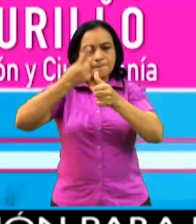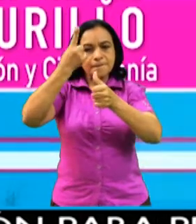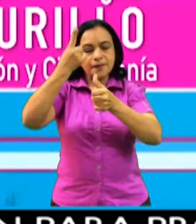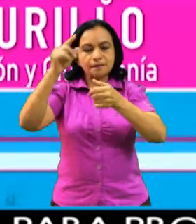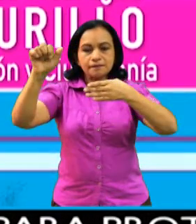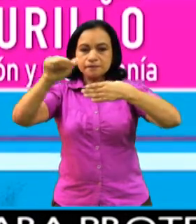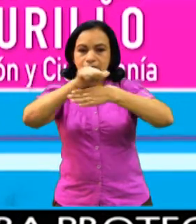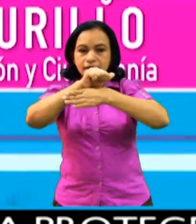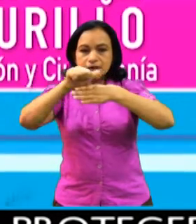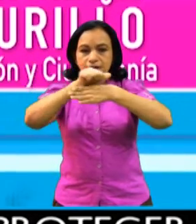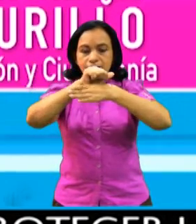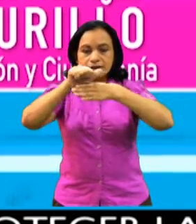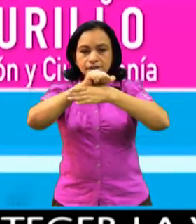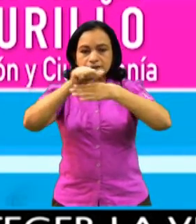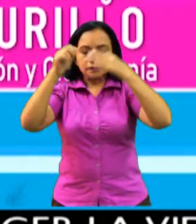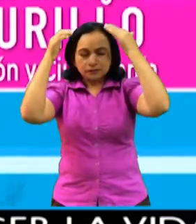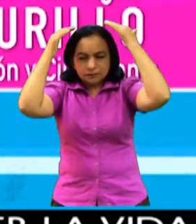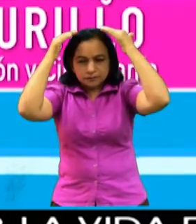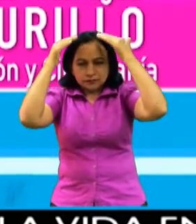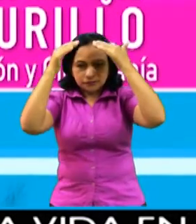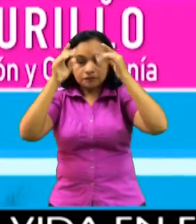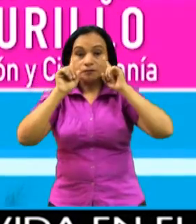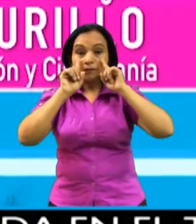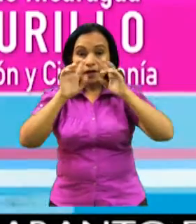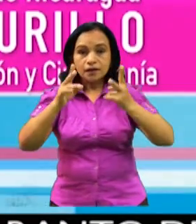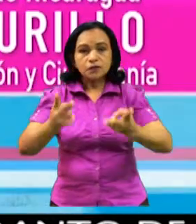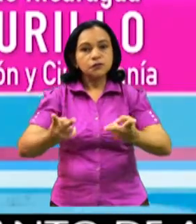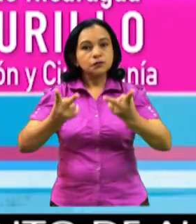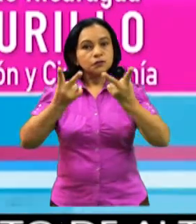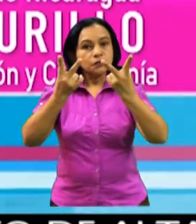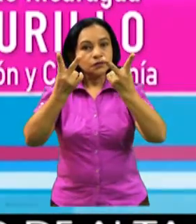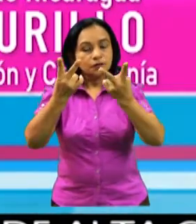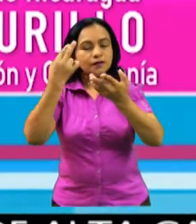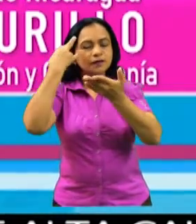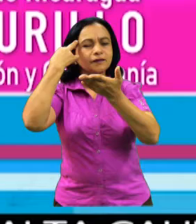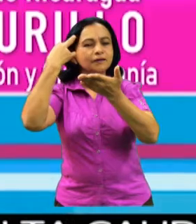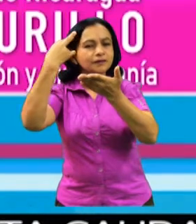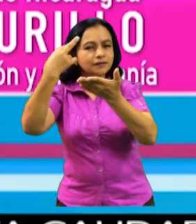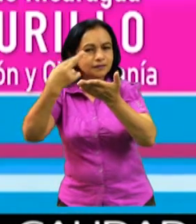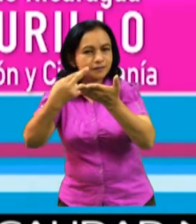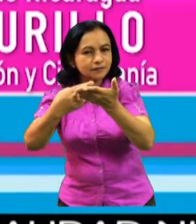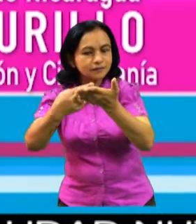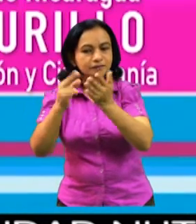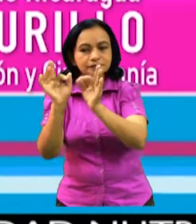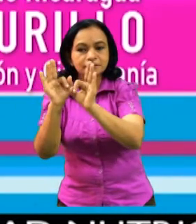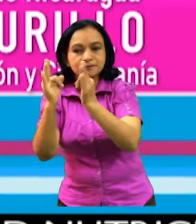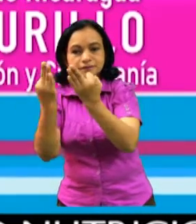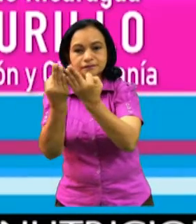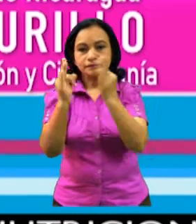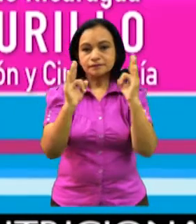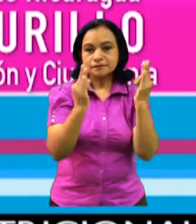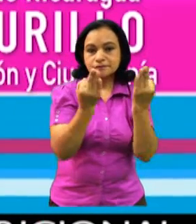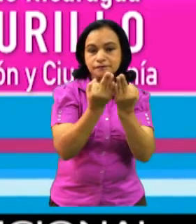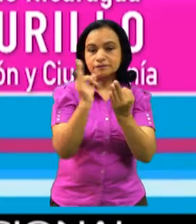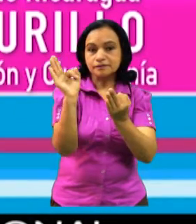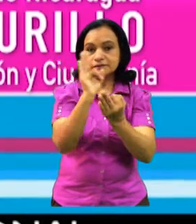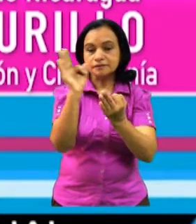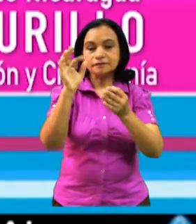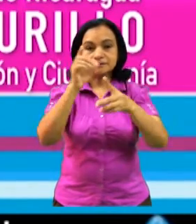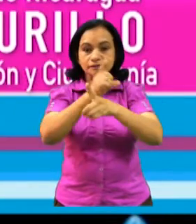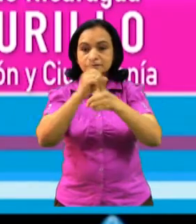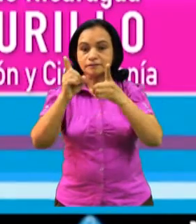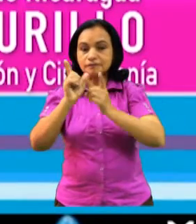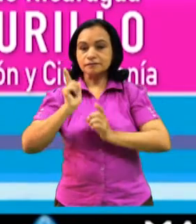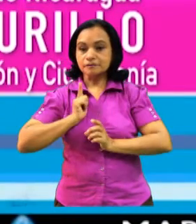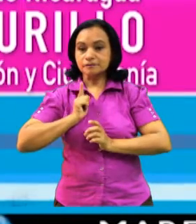ejercicio de protección de la vida, refrescando todas las familias las medidas que debemos